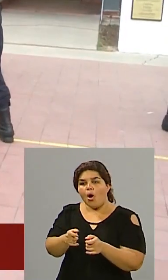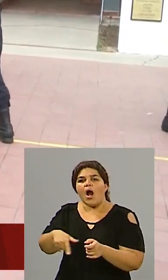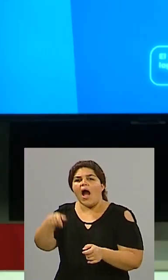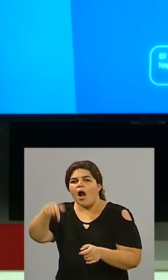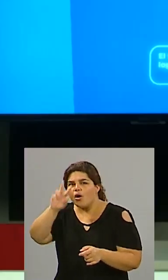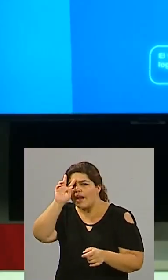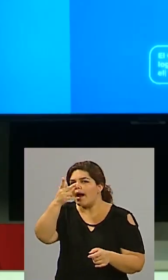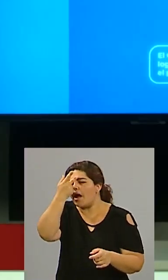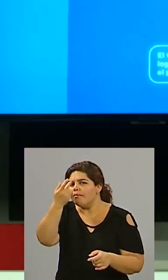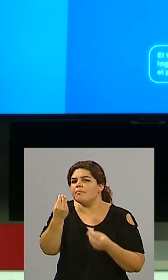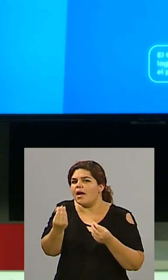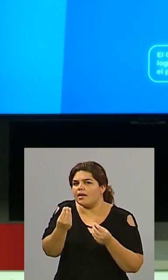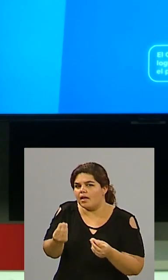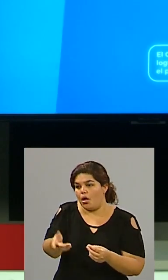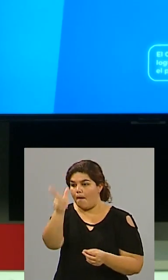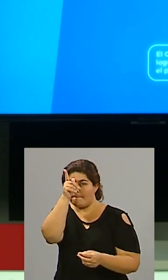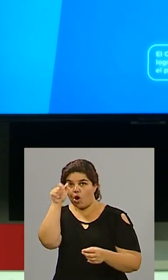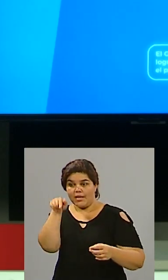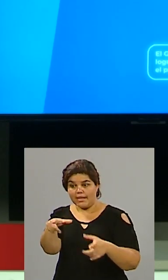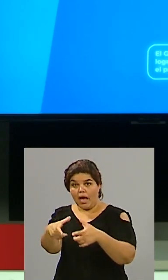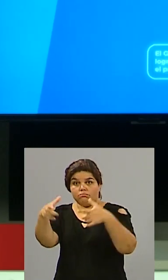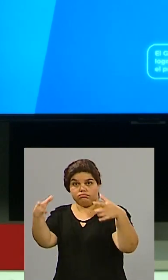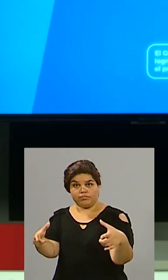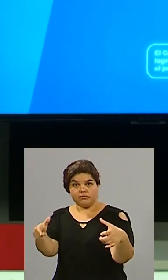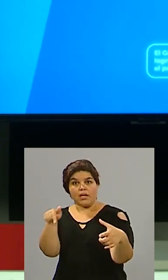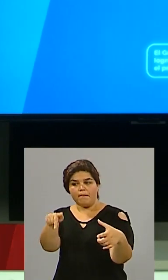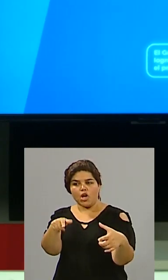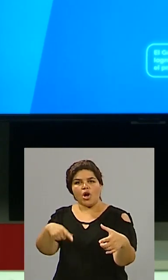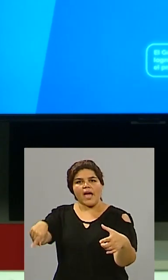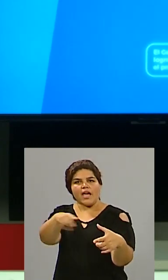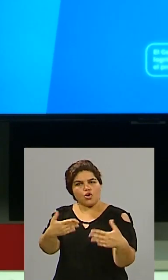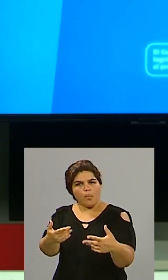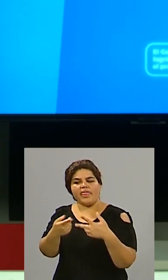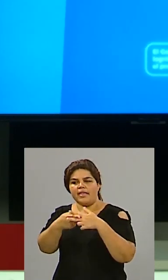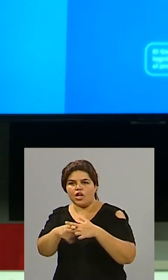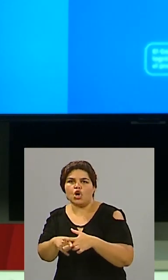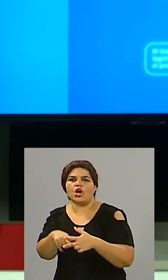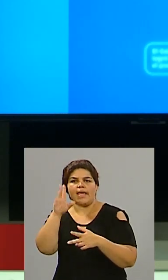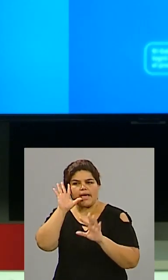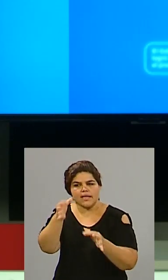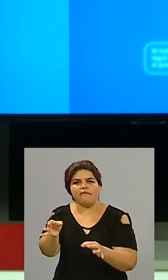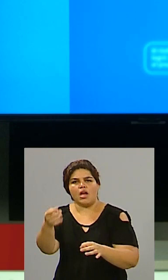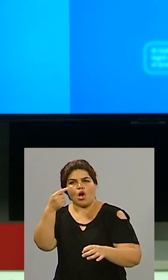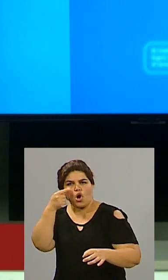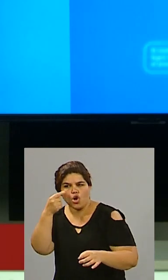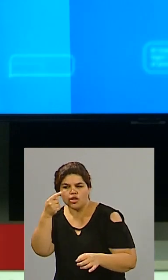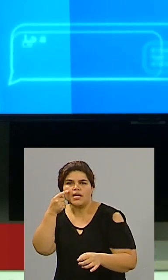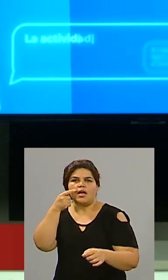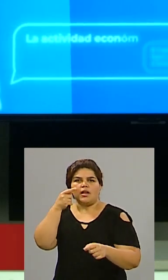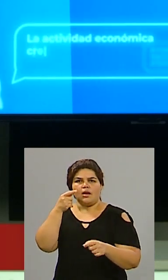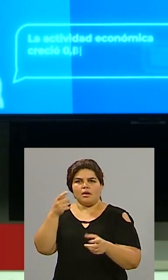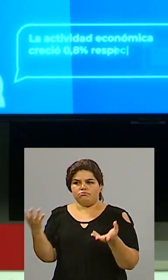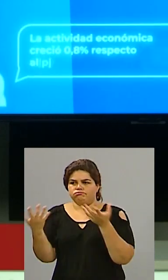capacitados para poder hacer uso e interpretar estas herramientas y que estén mejor formados. Y en eso se viene haciendo un trabajo junto